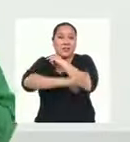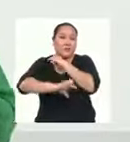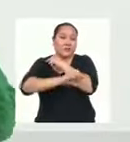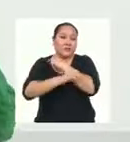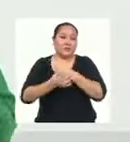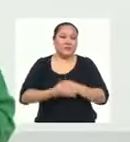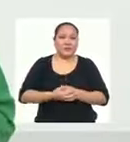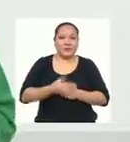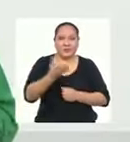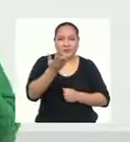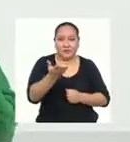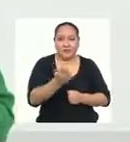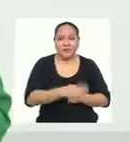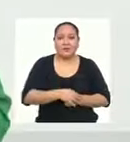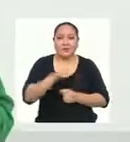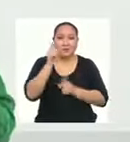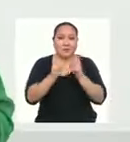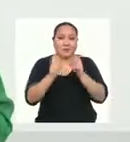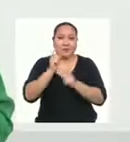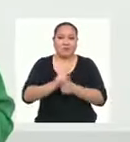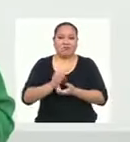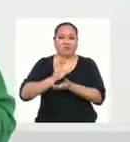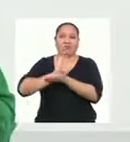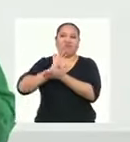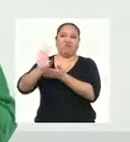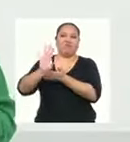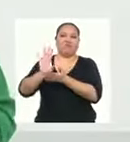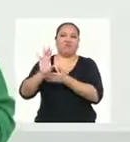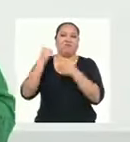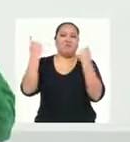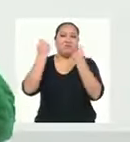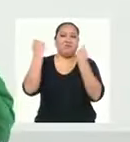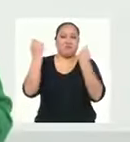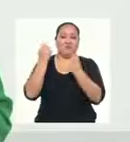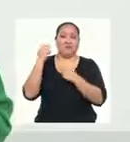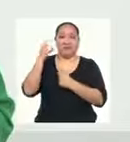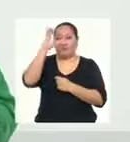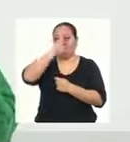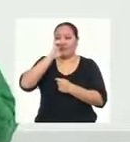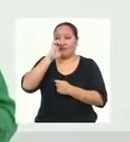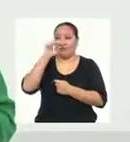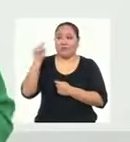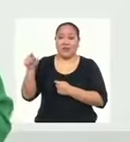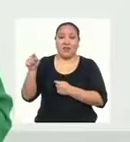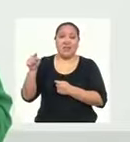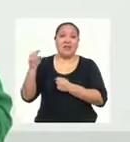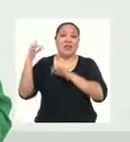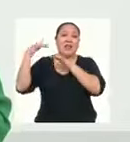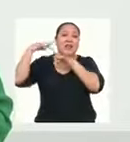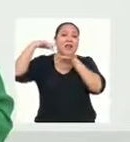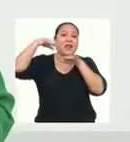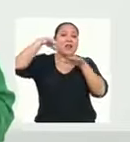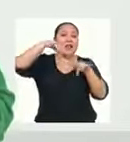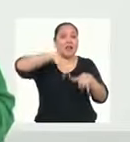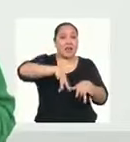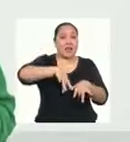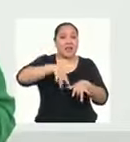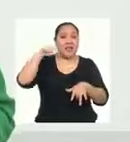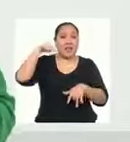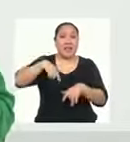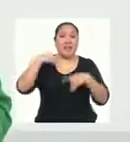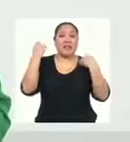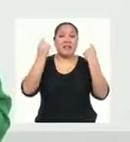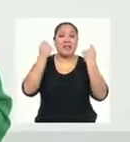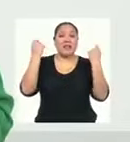Y para aquellos que descalifican los carnavales europeos, hay que decir que es la influencia del cristianismo europeo, que